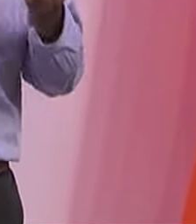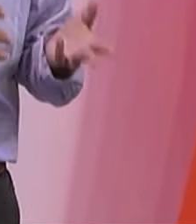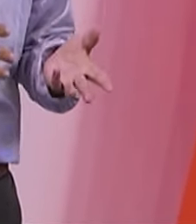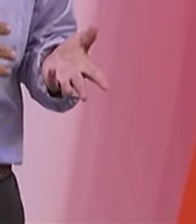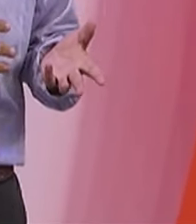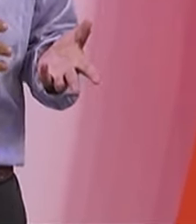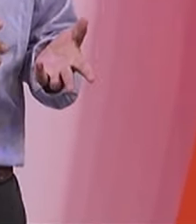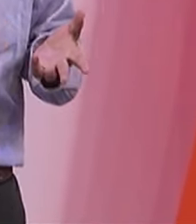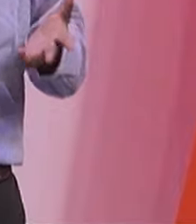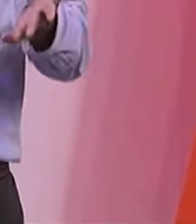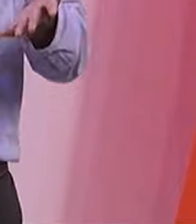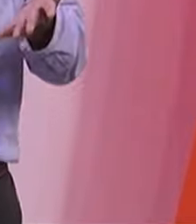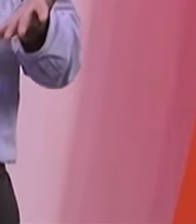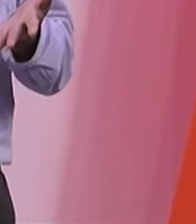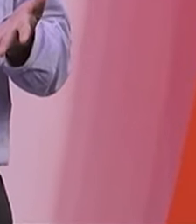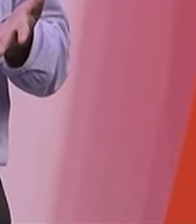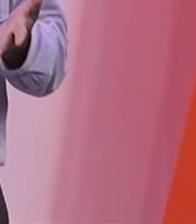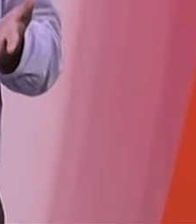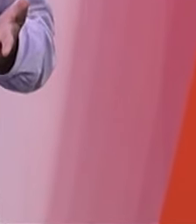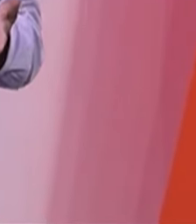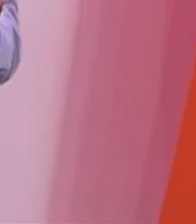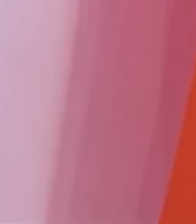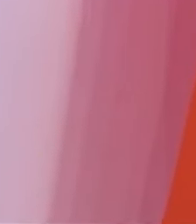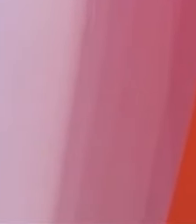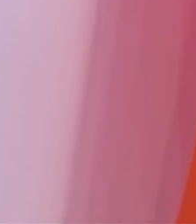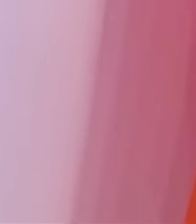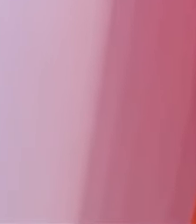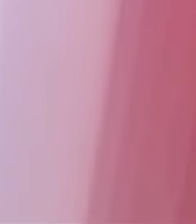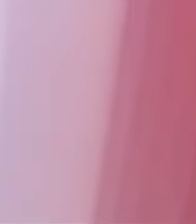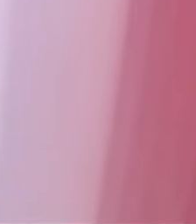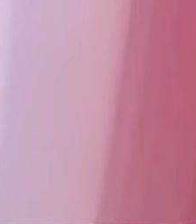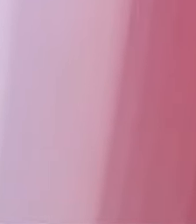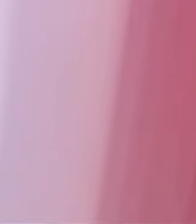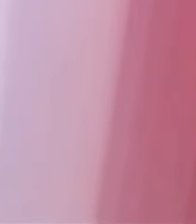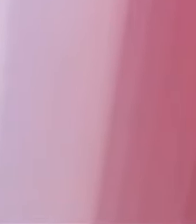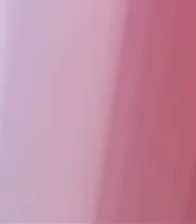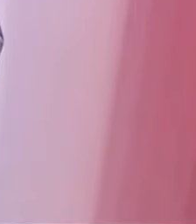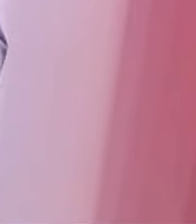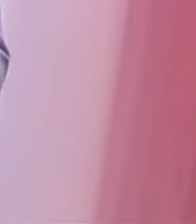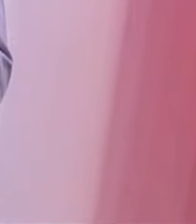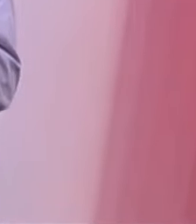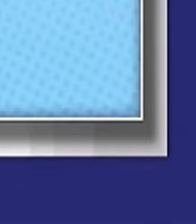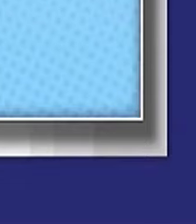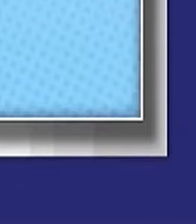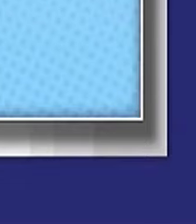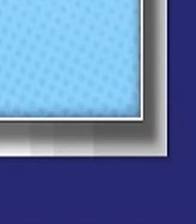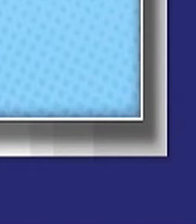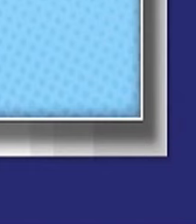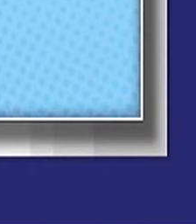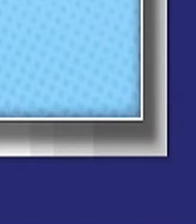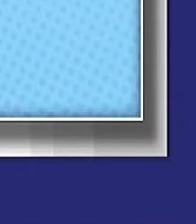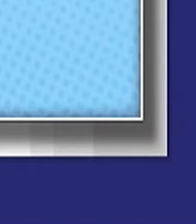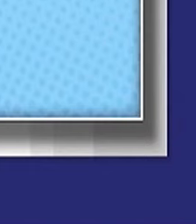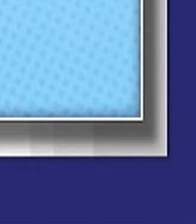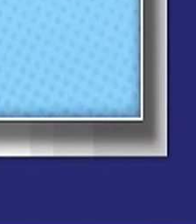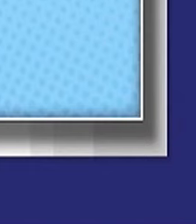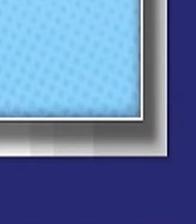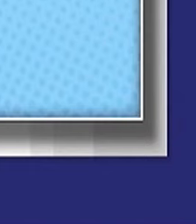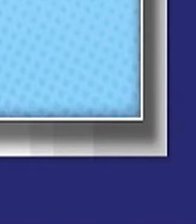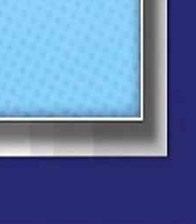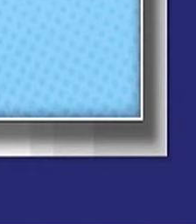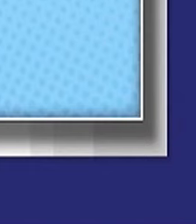una conversación que tengan con su hermano. Anoten alguna frase y la colocamos y hacemos la traducción en inglés.